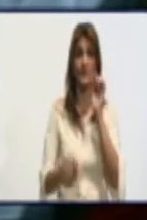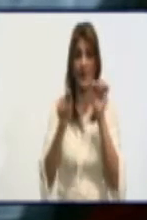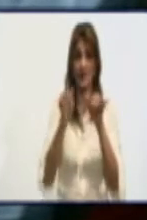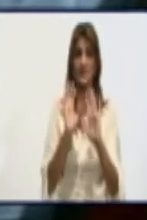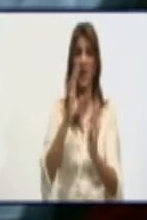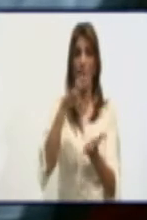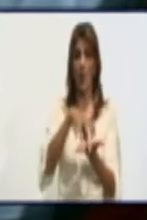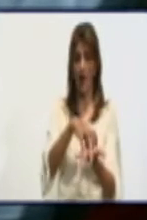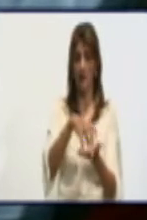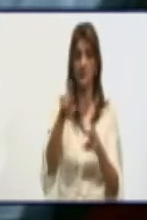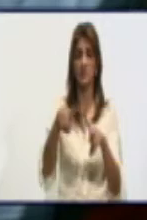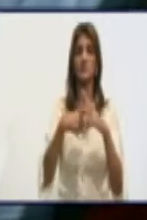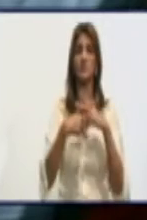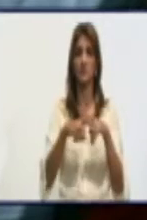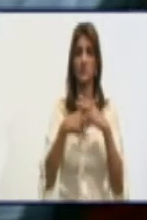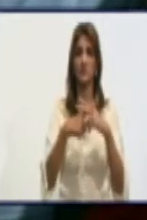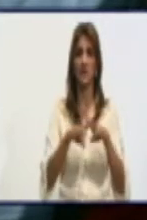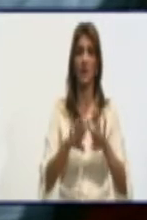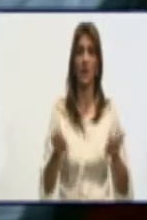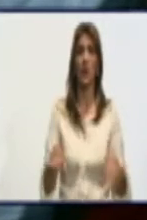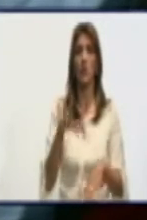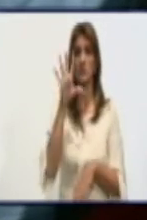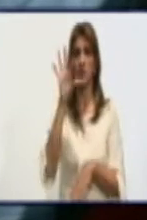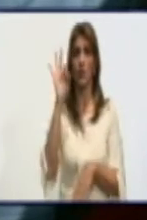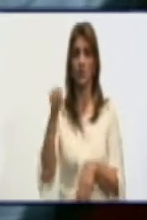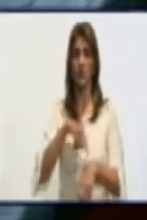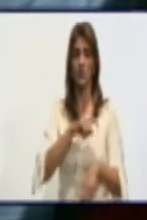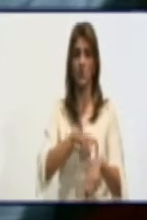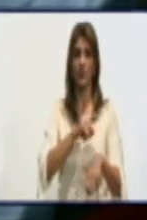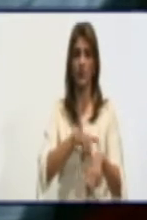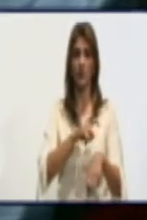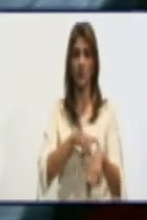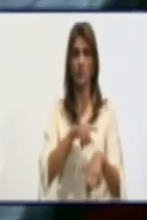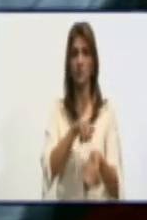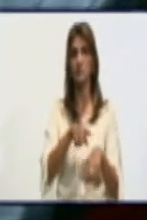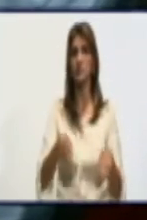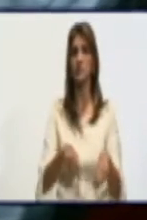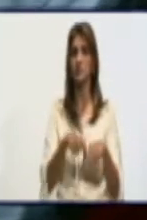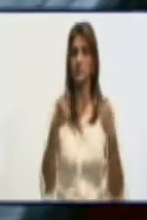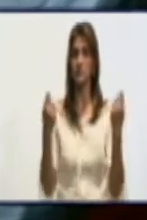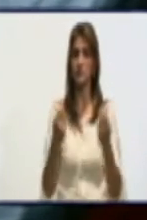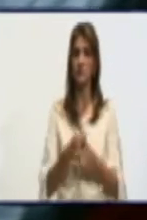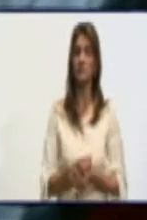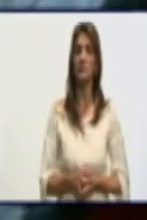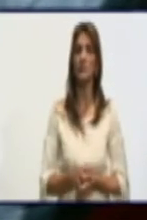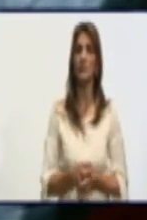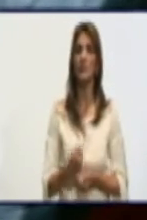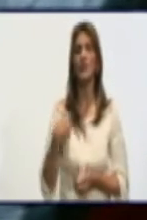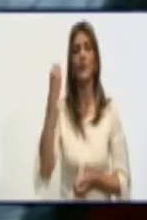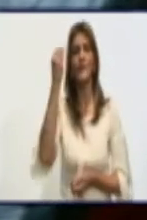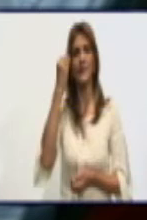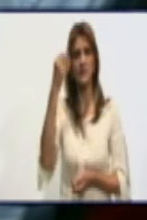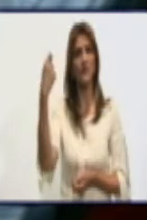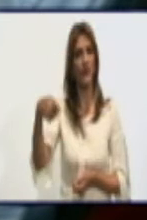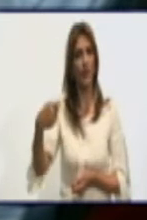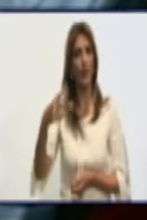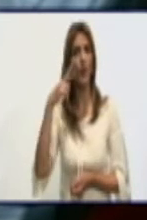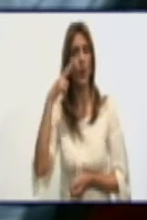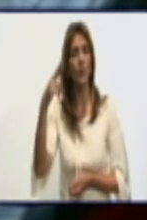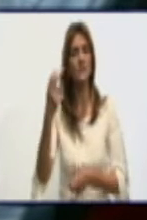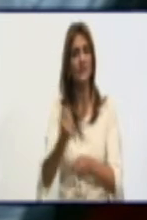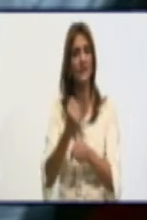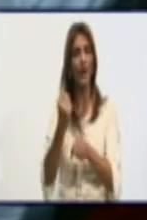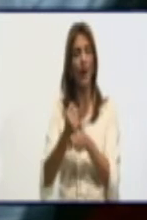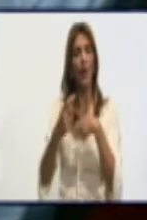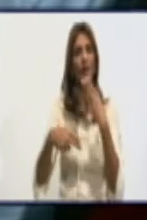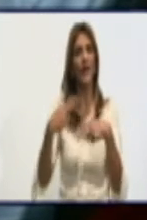lugar para restablecer el servicio y demoró 58 minutos. Yo pienso, Solís, que debemos reconocer la labor de los linieros, de los especialistas, de